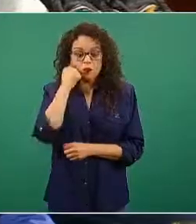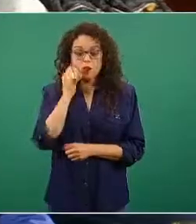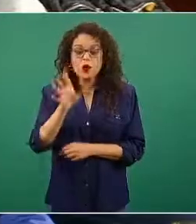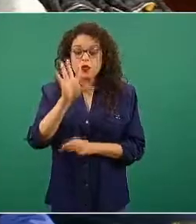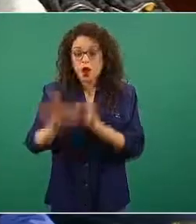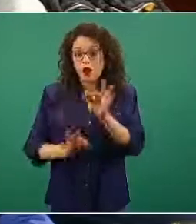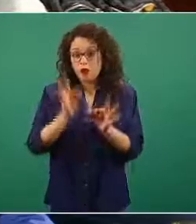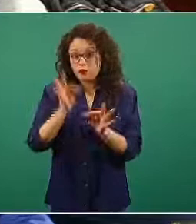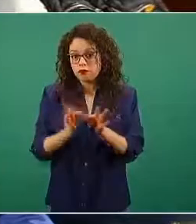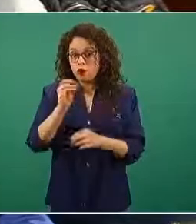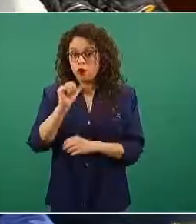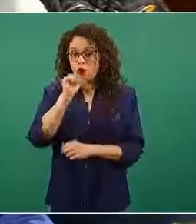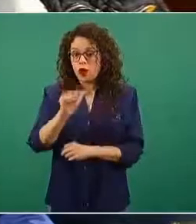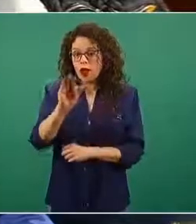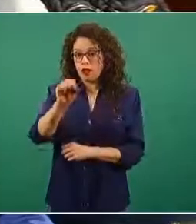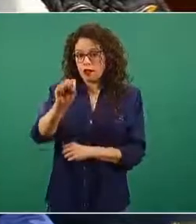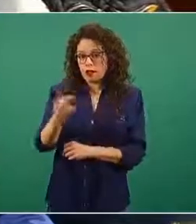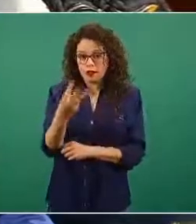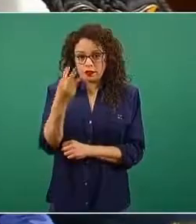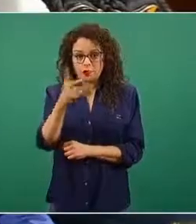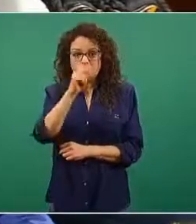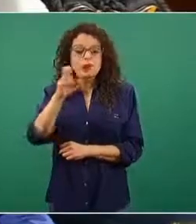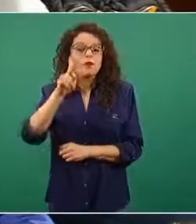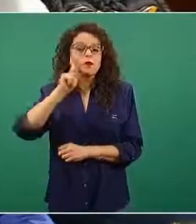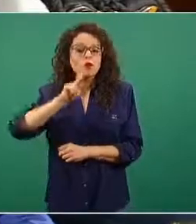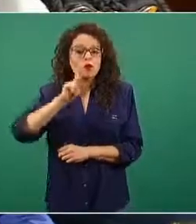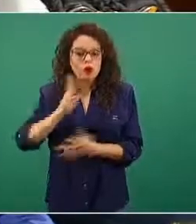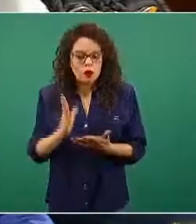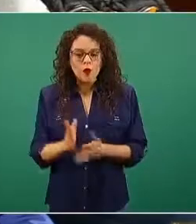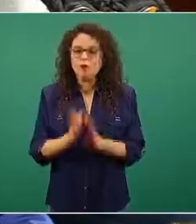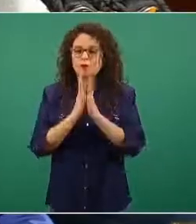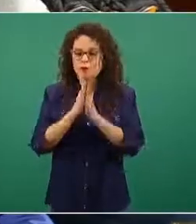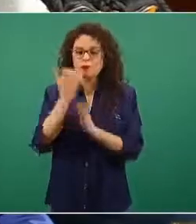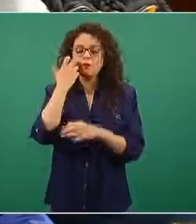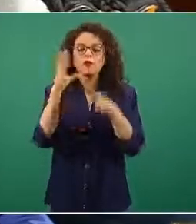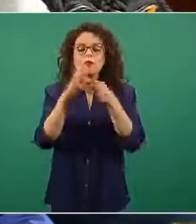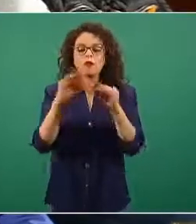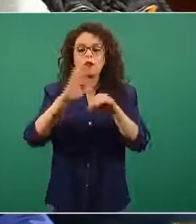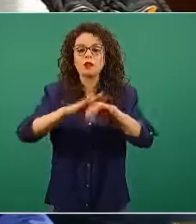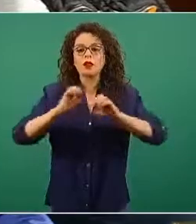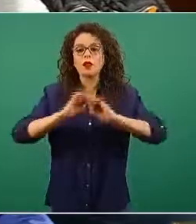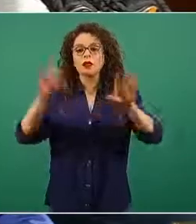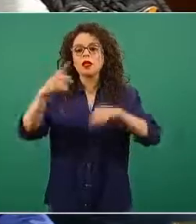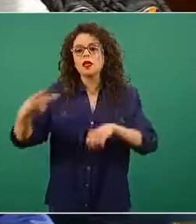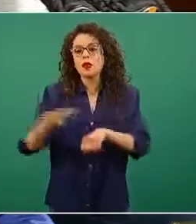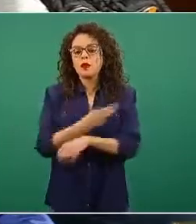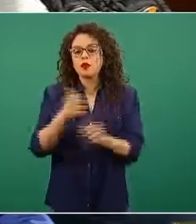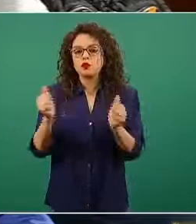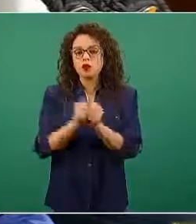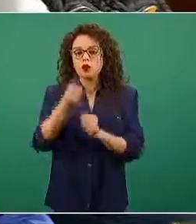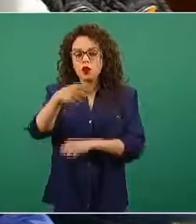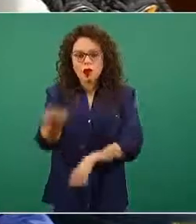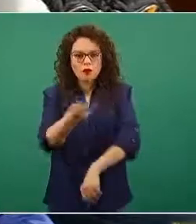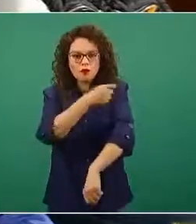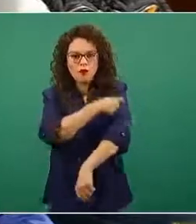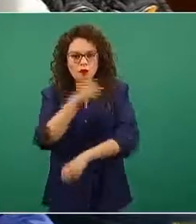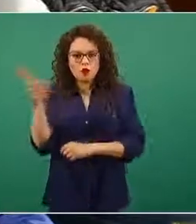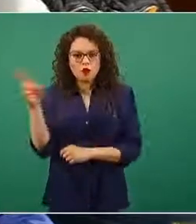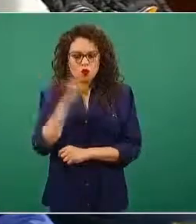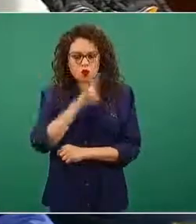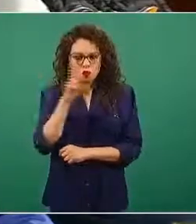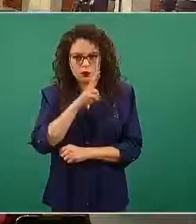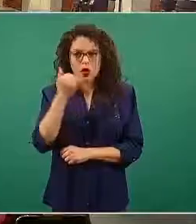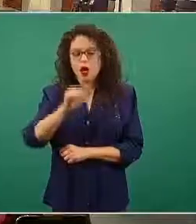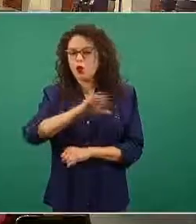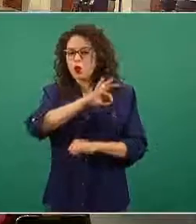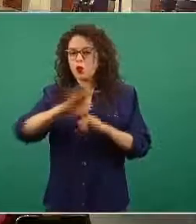de ensayos. Sí quisiera que nos aclarara a todos qué está pasando con esta vacuna rusa, doctor. Y una tercera y última.